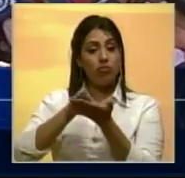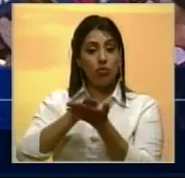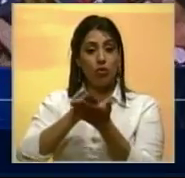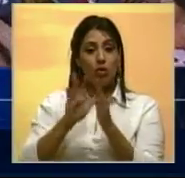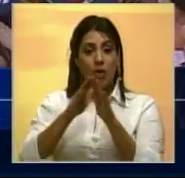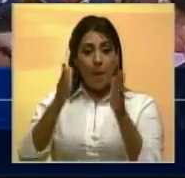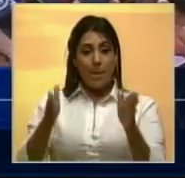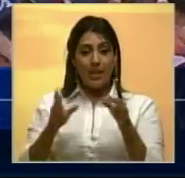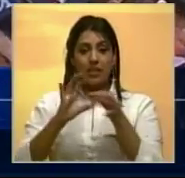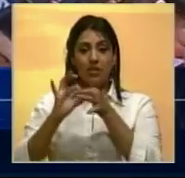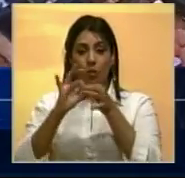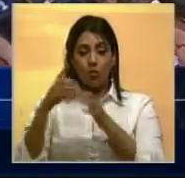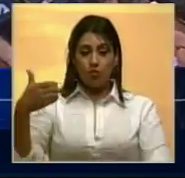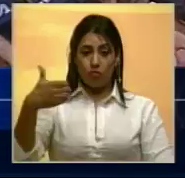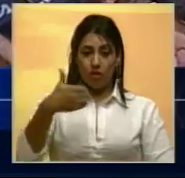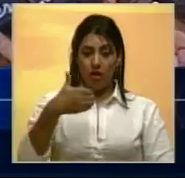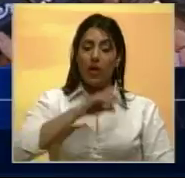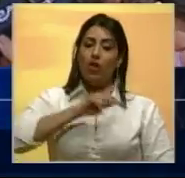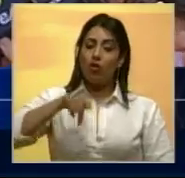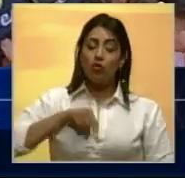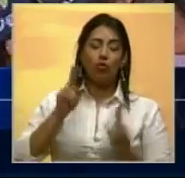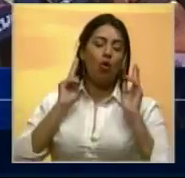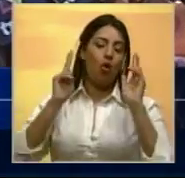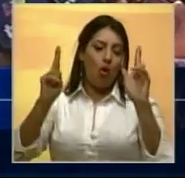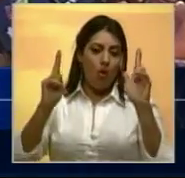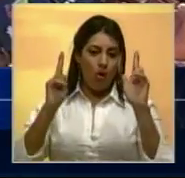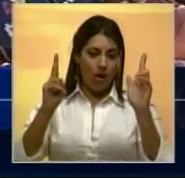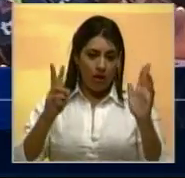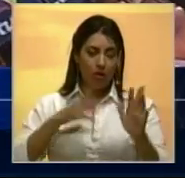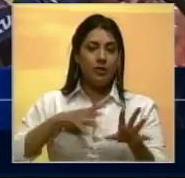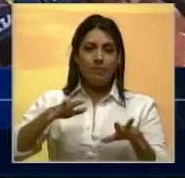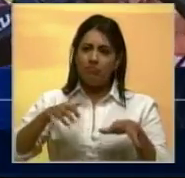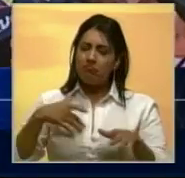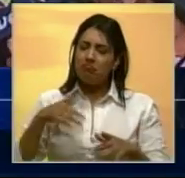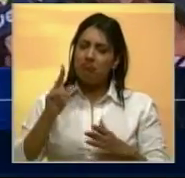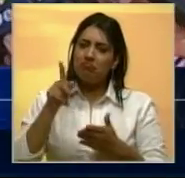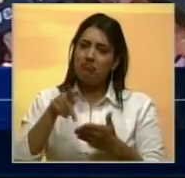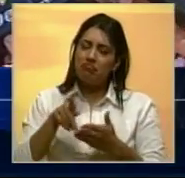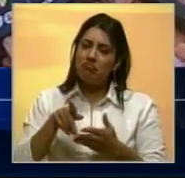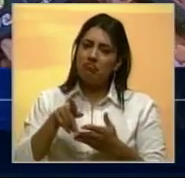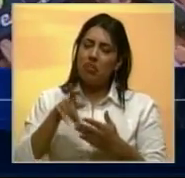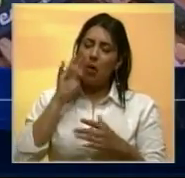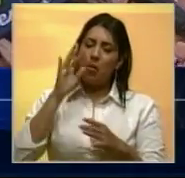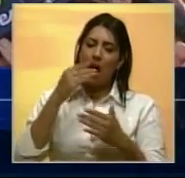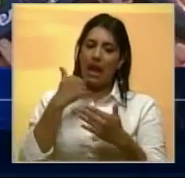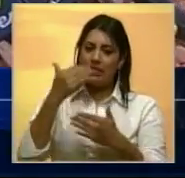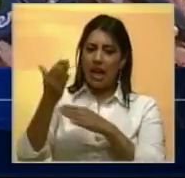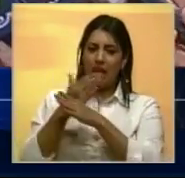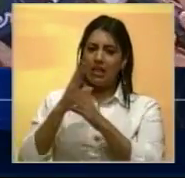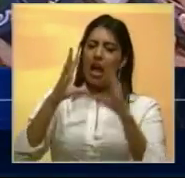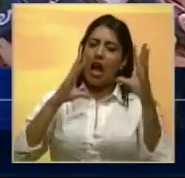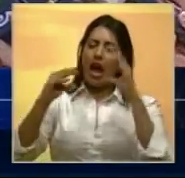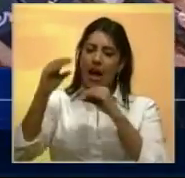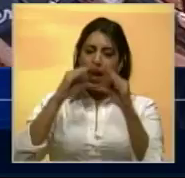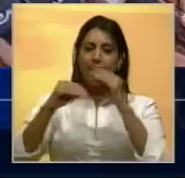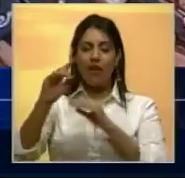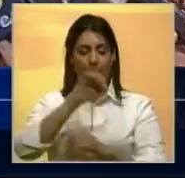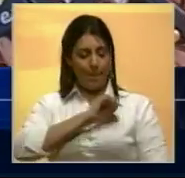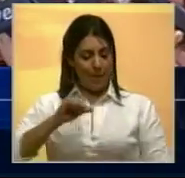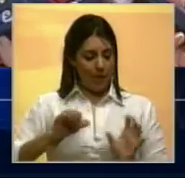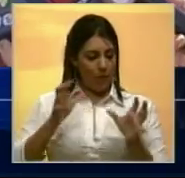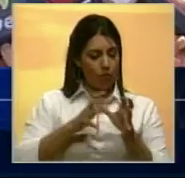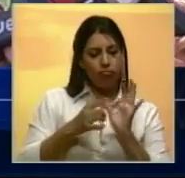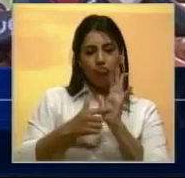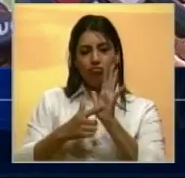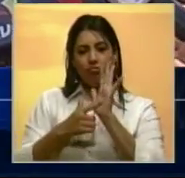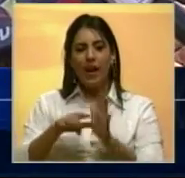la mesa de la unidad. Nosotros ojalá aspirábamos, veníamos a esta sesión, producto de las conversaciones en privado, en